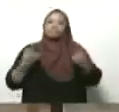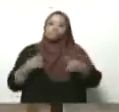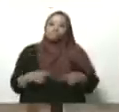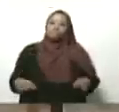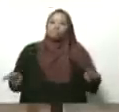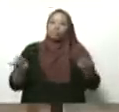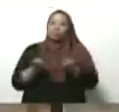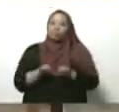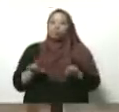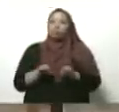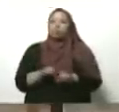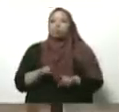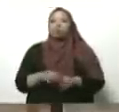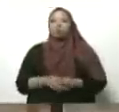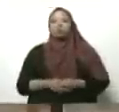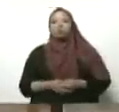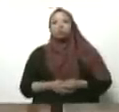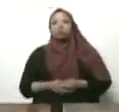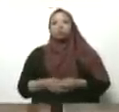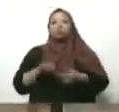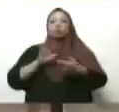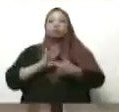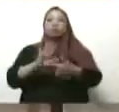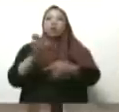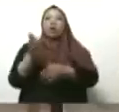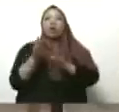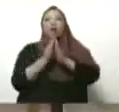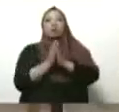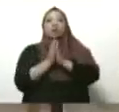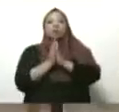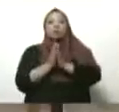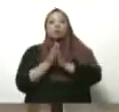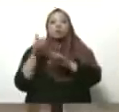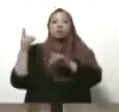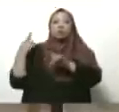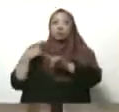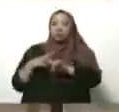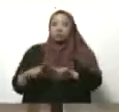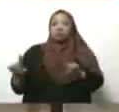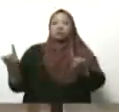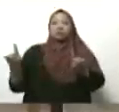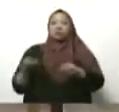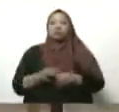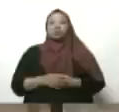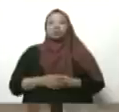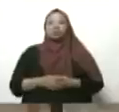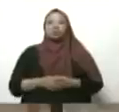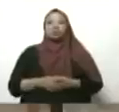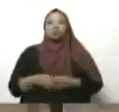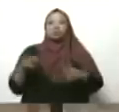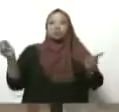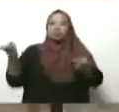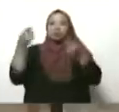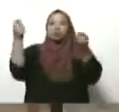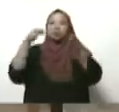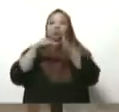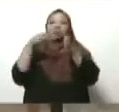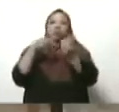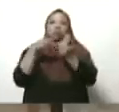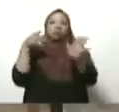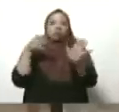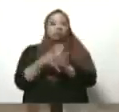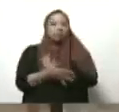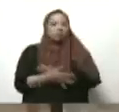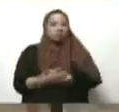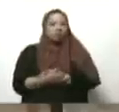tenemos en pantalla y podemos mostrar por favor otro post sobre lo que significa